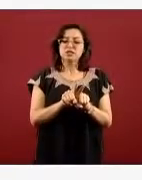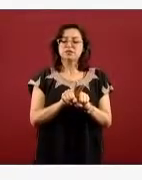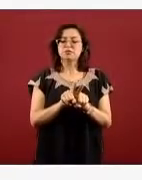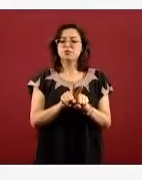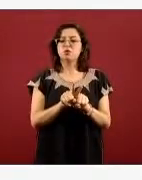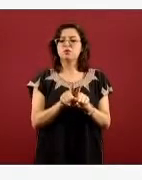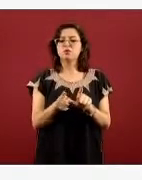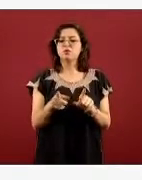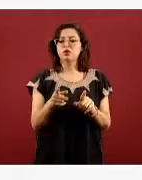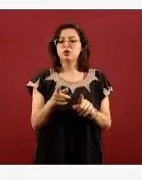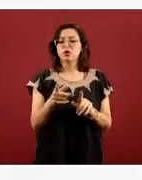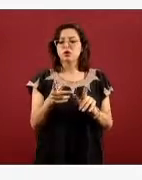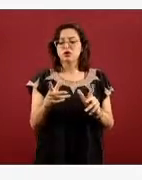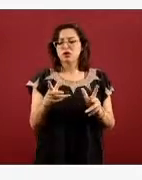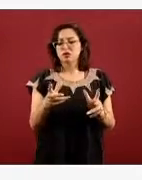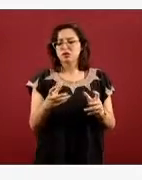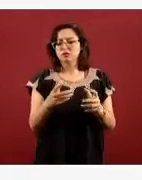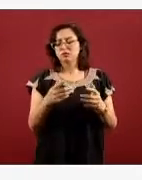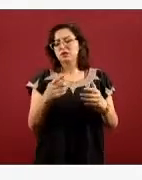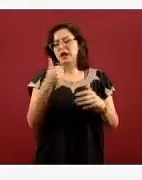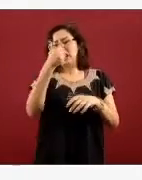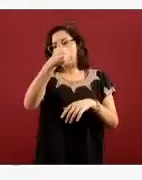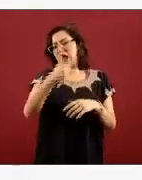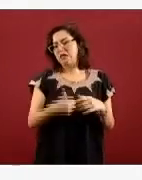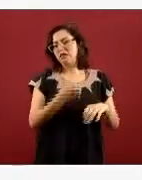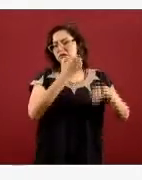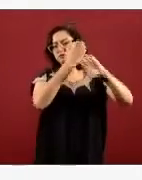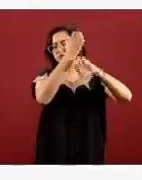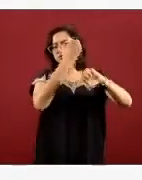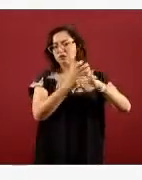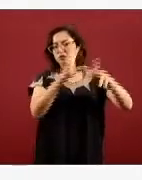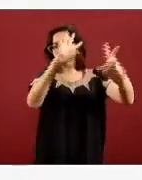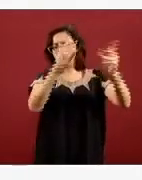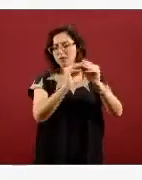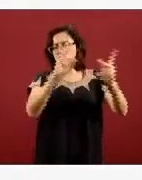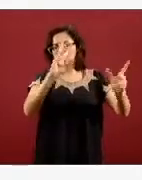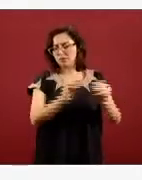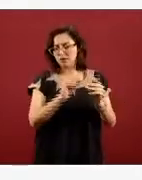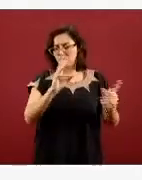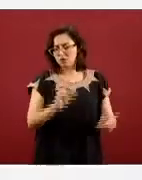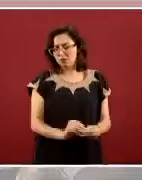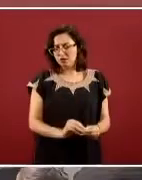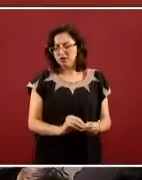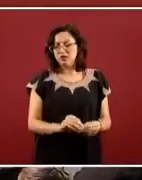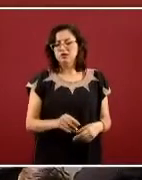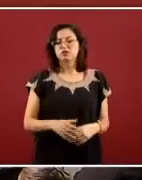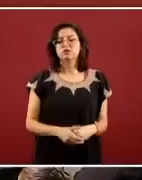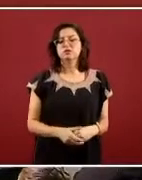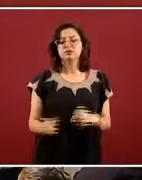entidades federativas. Esto es información para que ustedes también la puedan revisar. La siguiente, por favor.